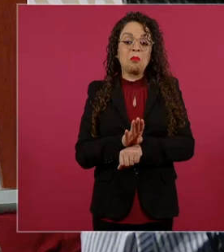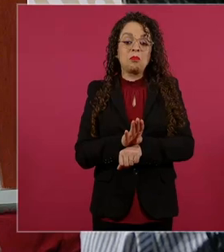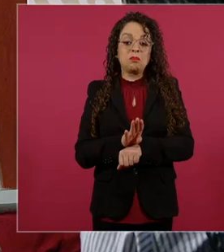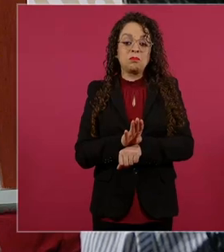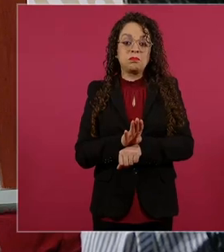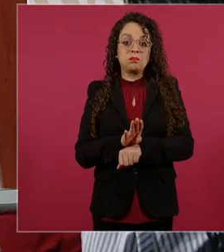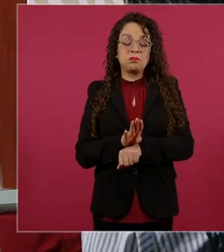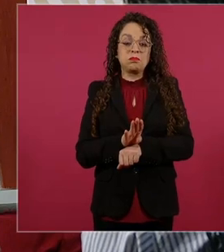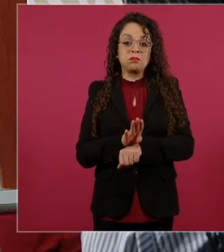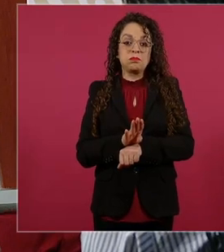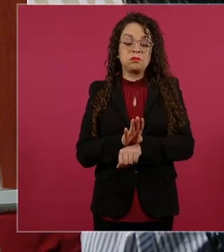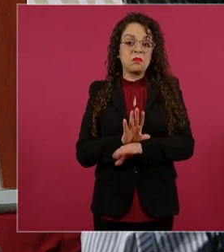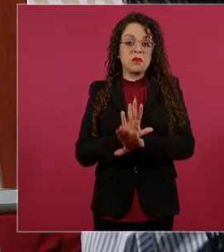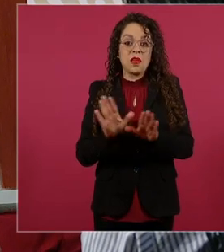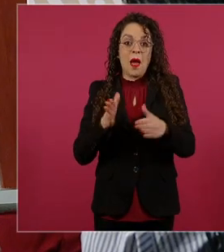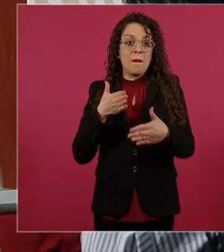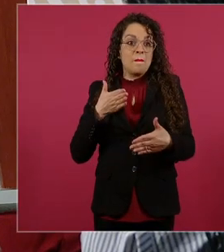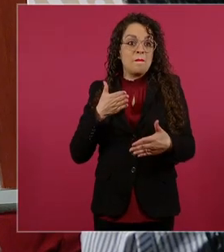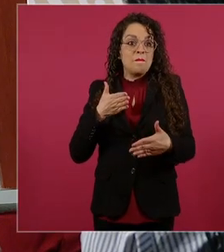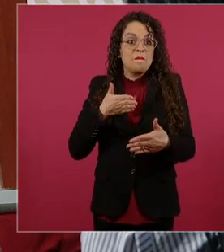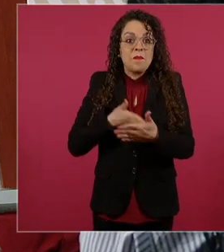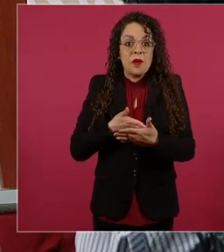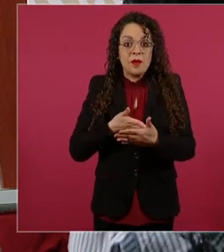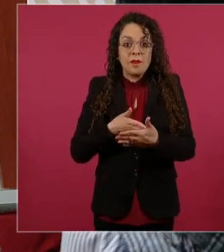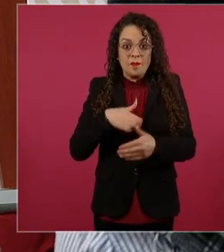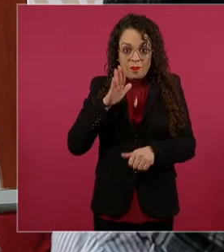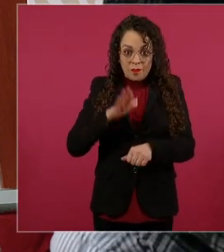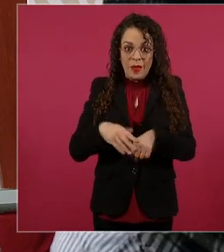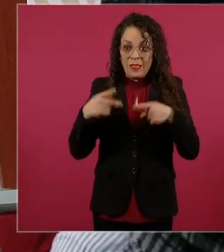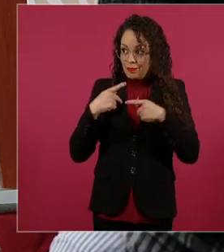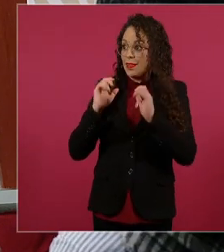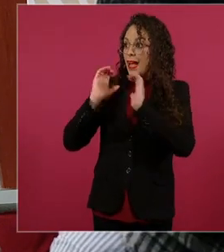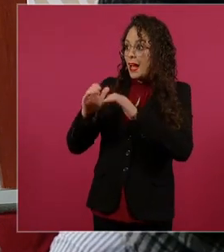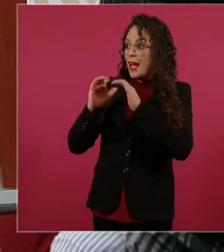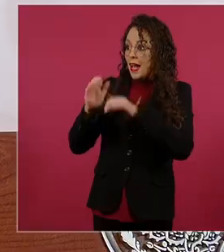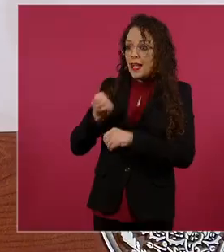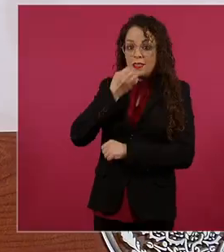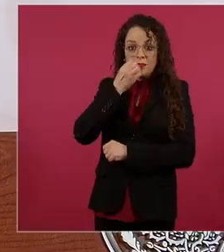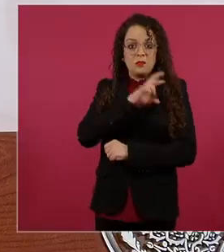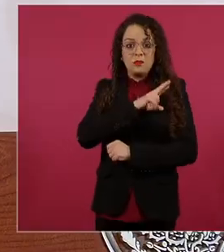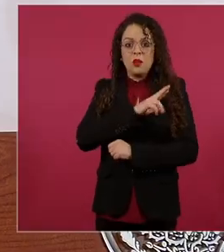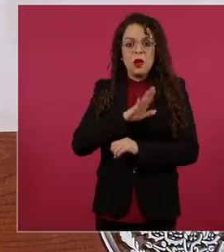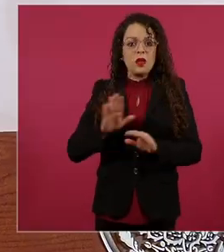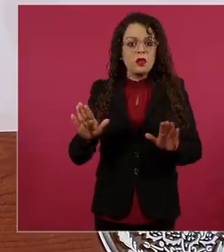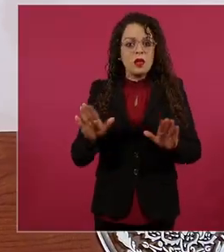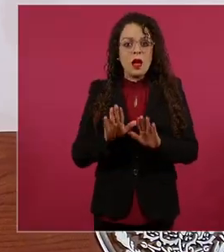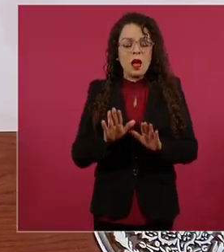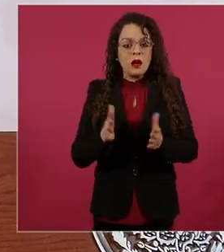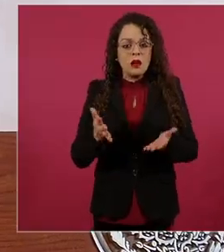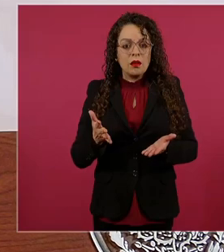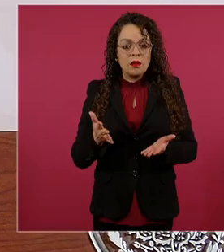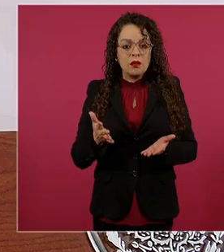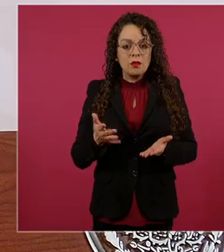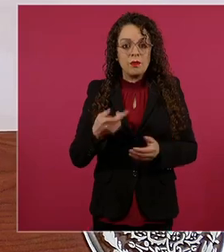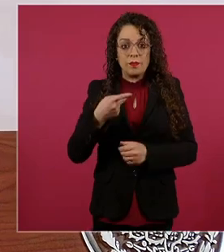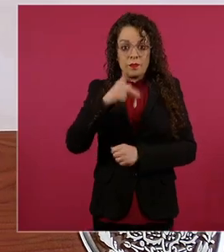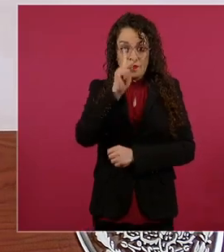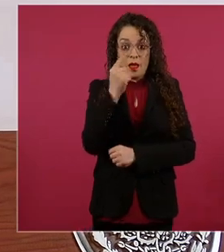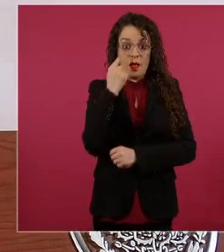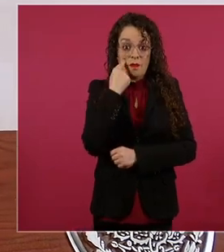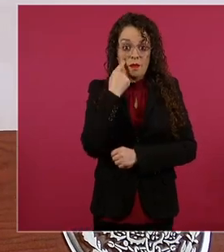y el resultado es que hoy todavía a pesar de todo lo que hemos hecho